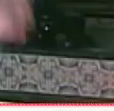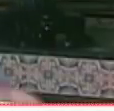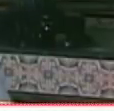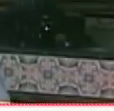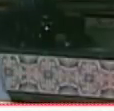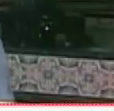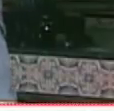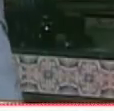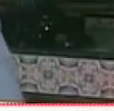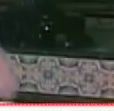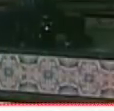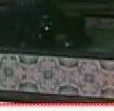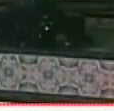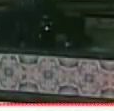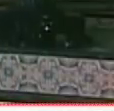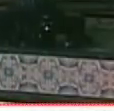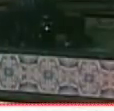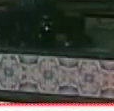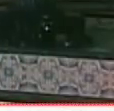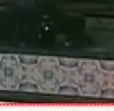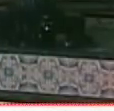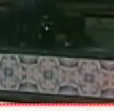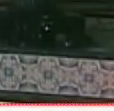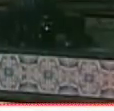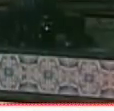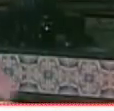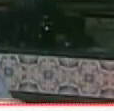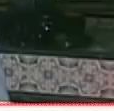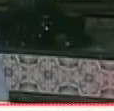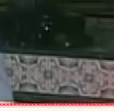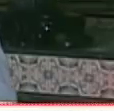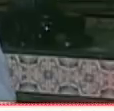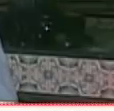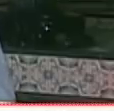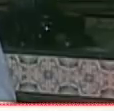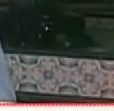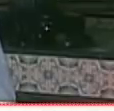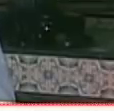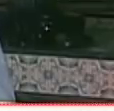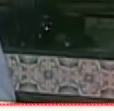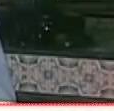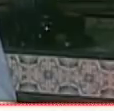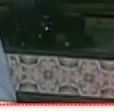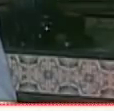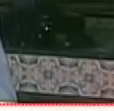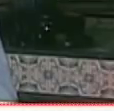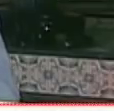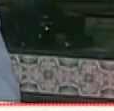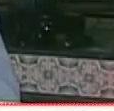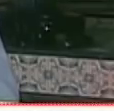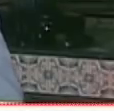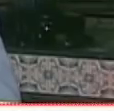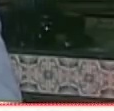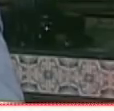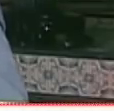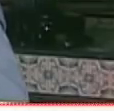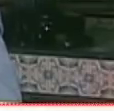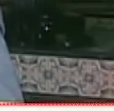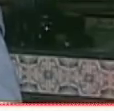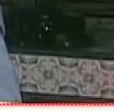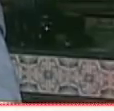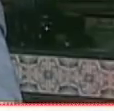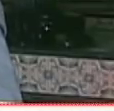conversar con ustedes e informarles de la culminación de la comisión para la